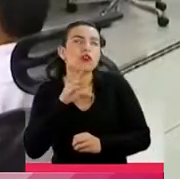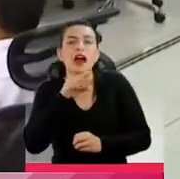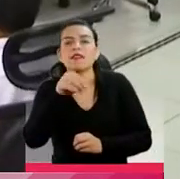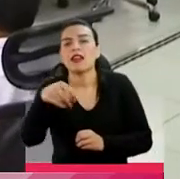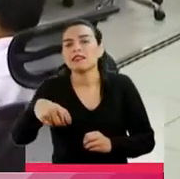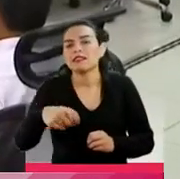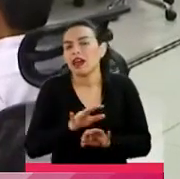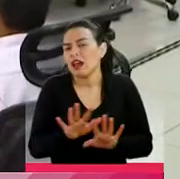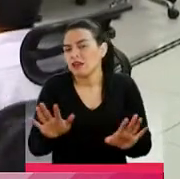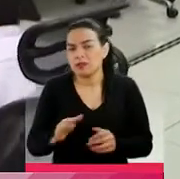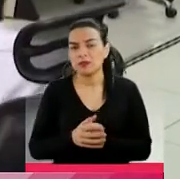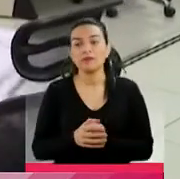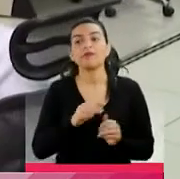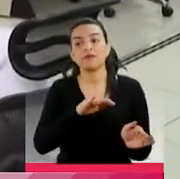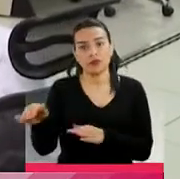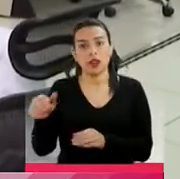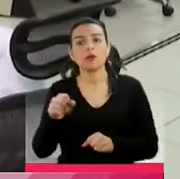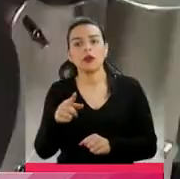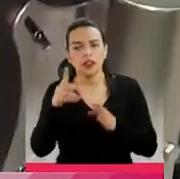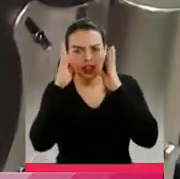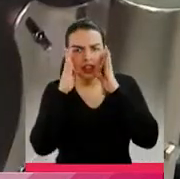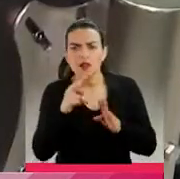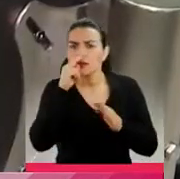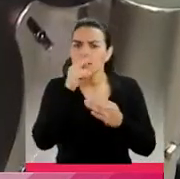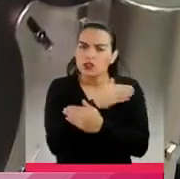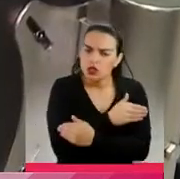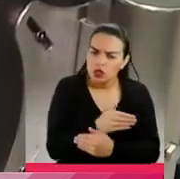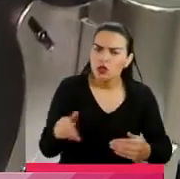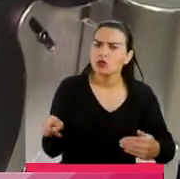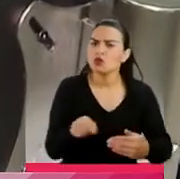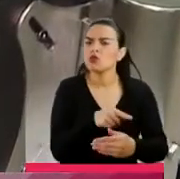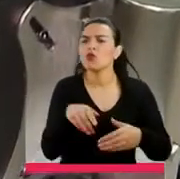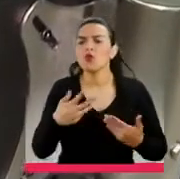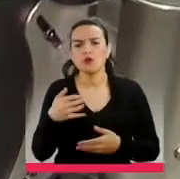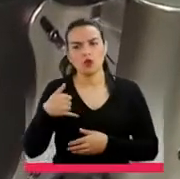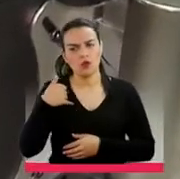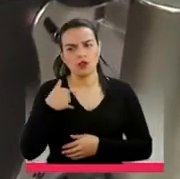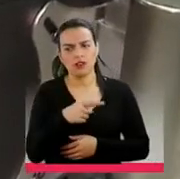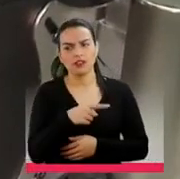telefónicas directamente a los niños, niñas o adolescentes, ya que son ellos quienes se comunican de manera voluntaria.